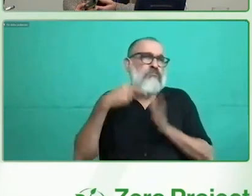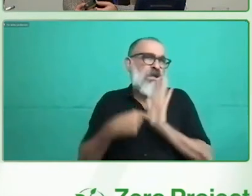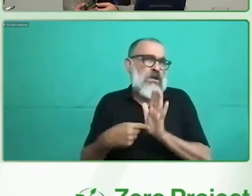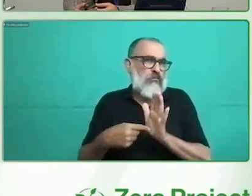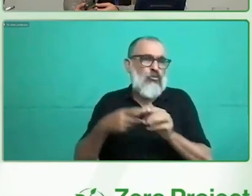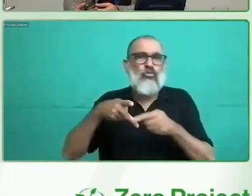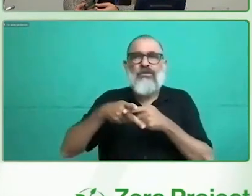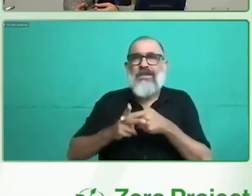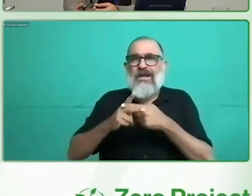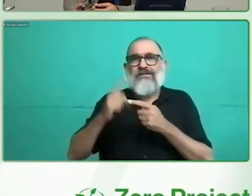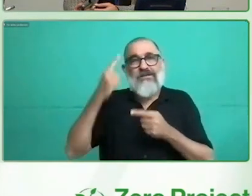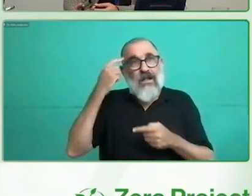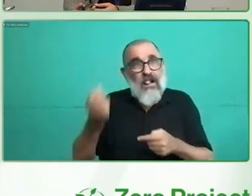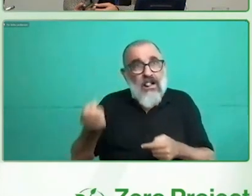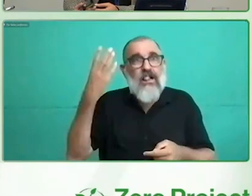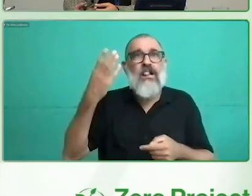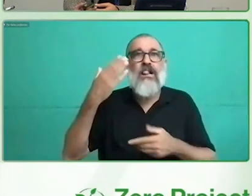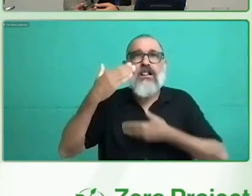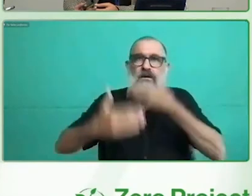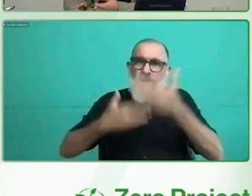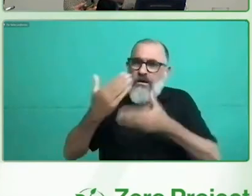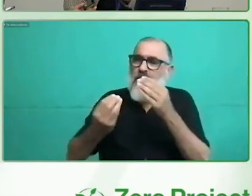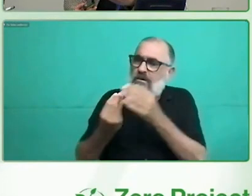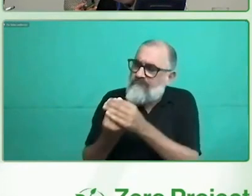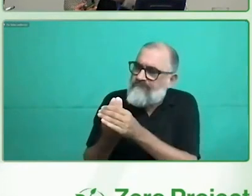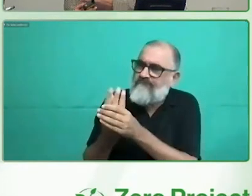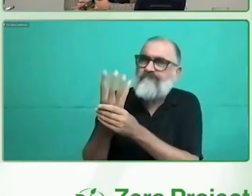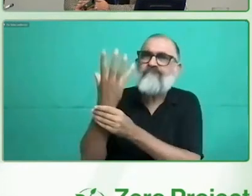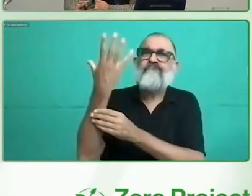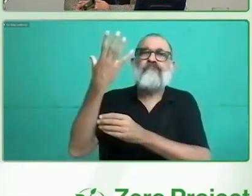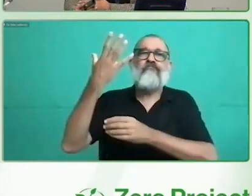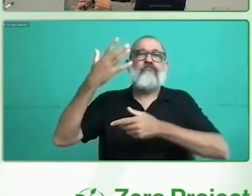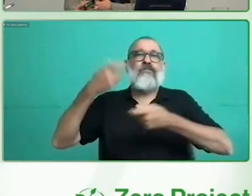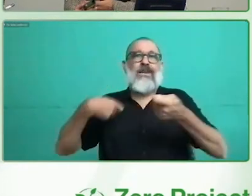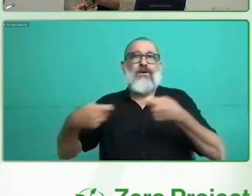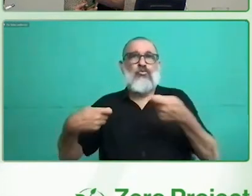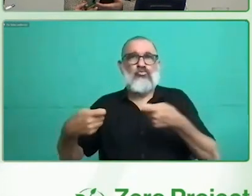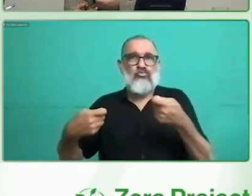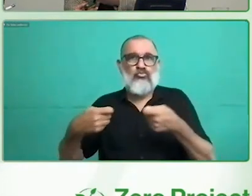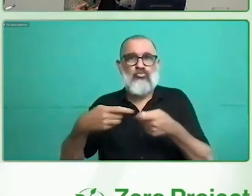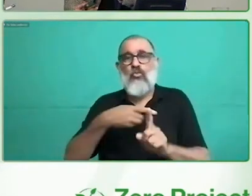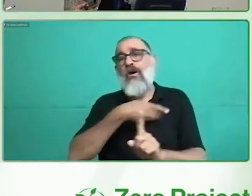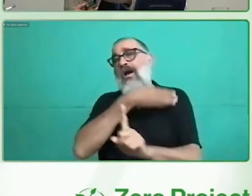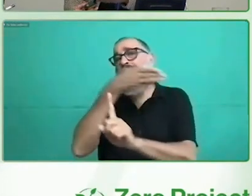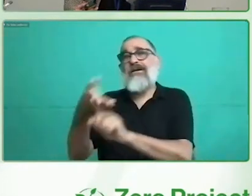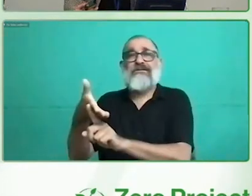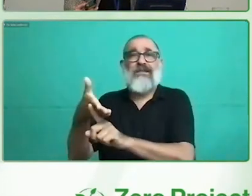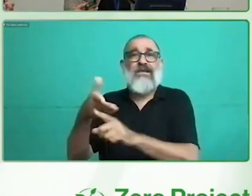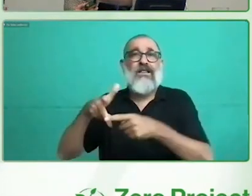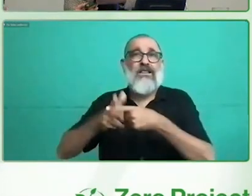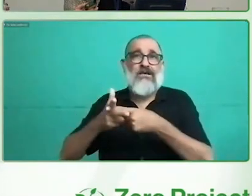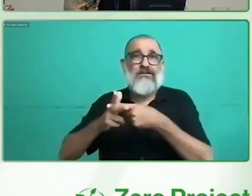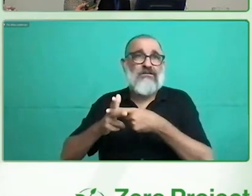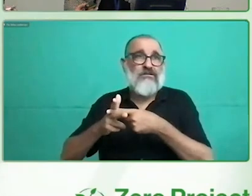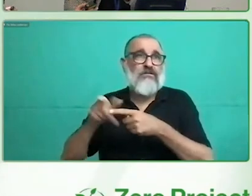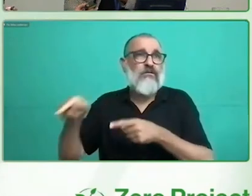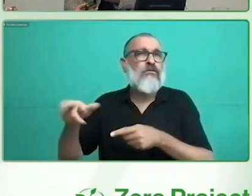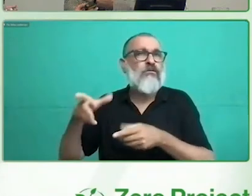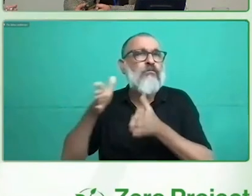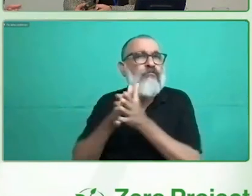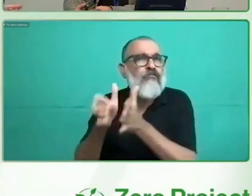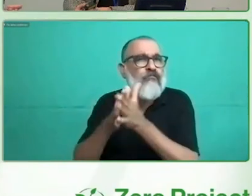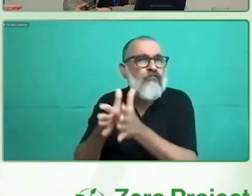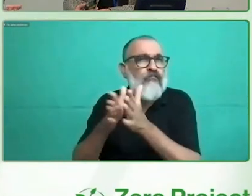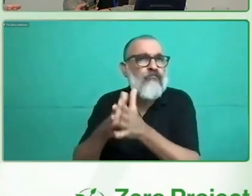allá, pasaríamos directamente a proporcionarles un servicio de apoyo, de orientación o de asesoría